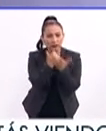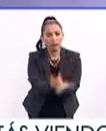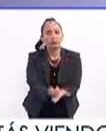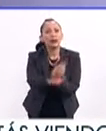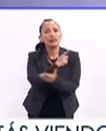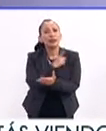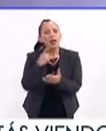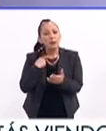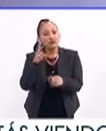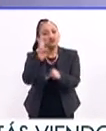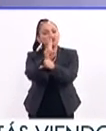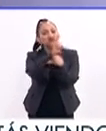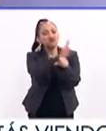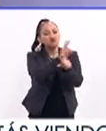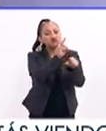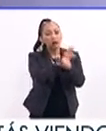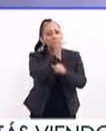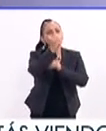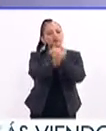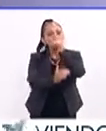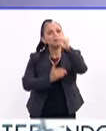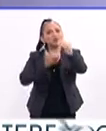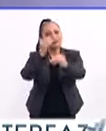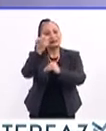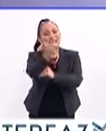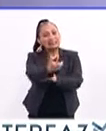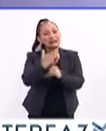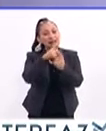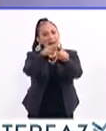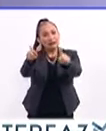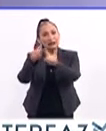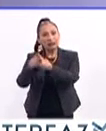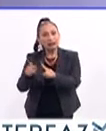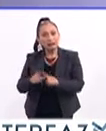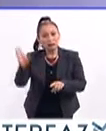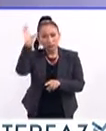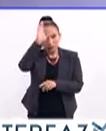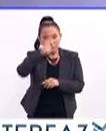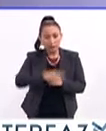y debemos velar por el desarrollo de estas diversidades.